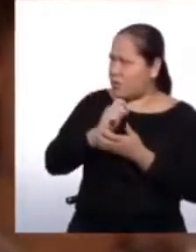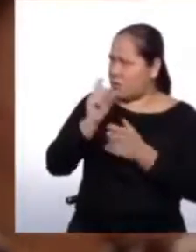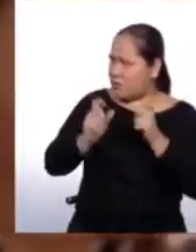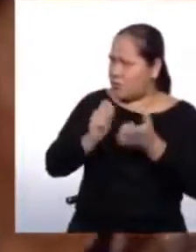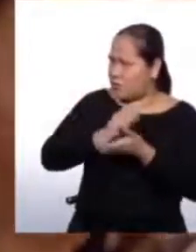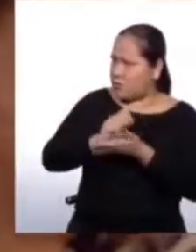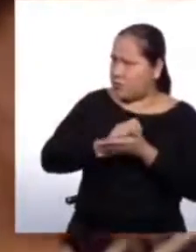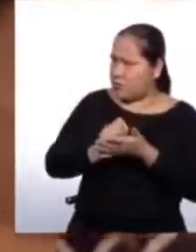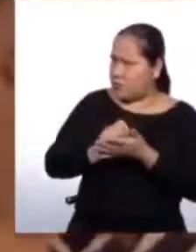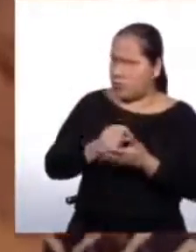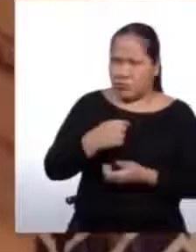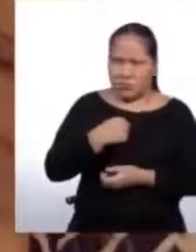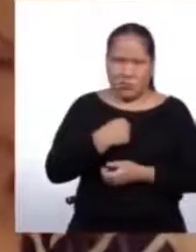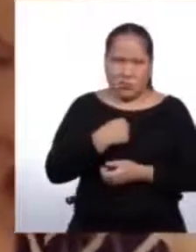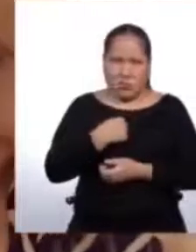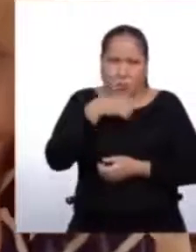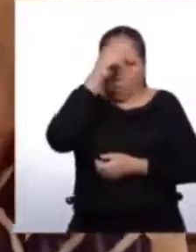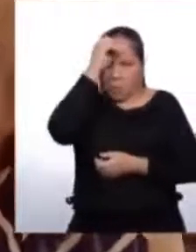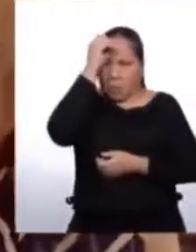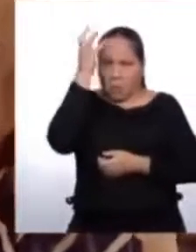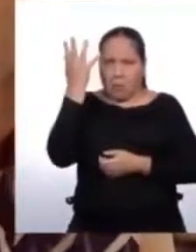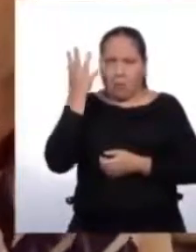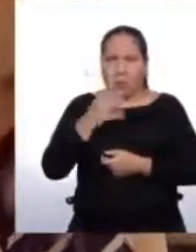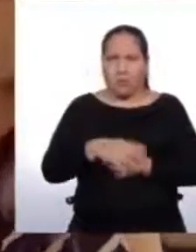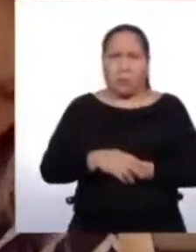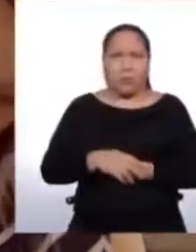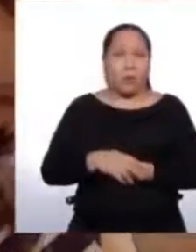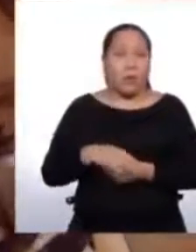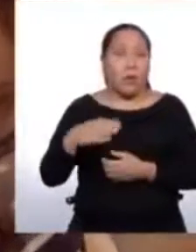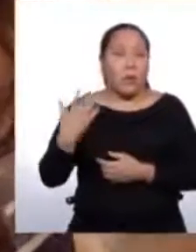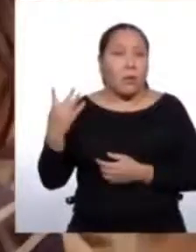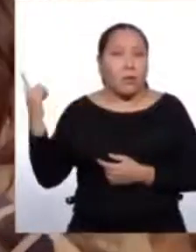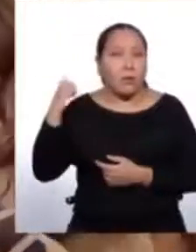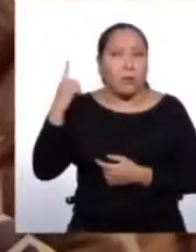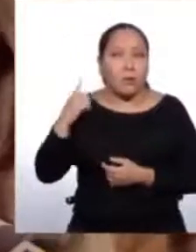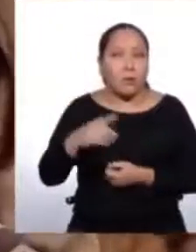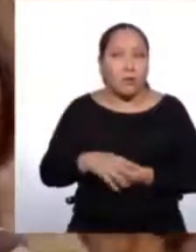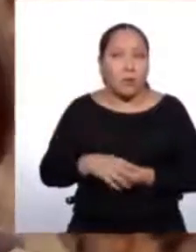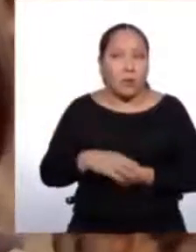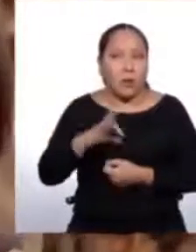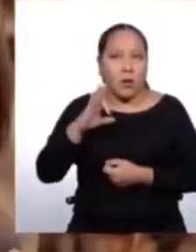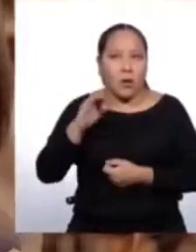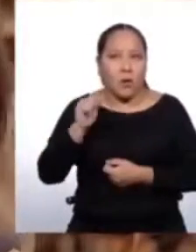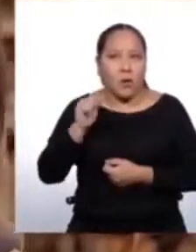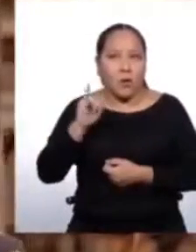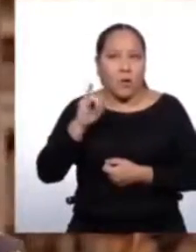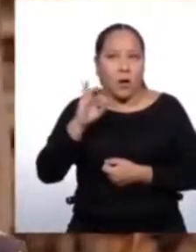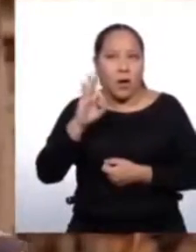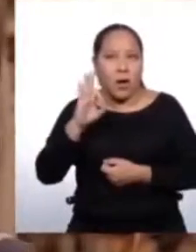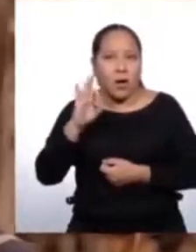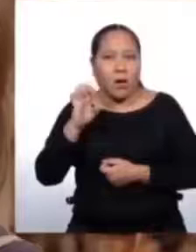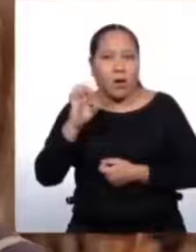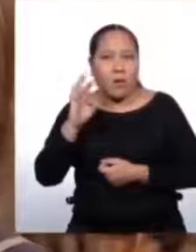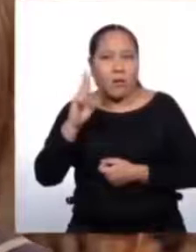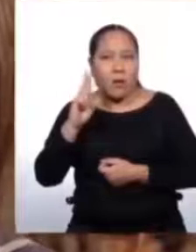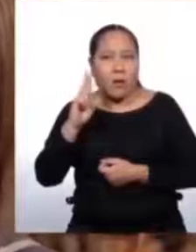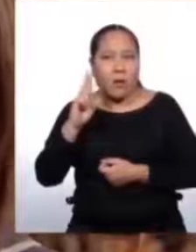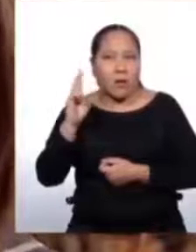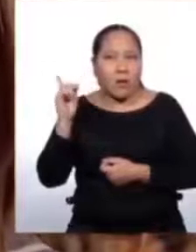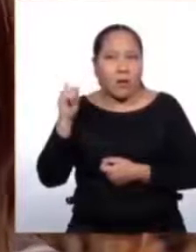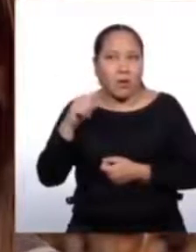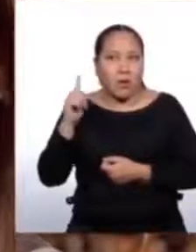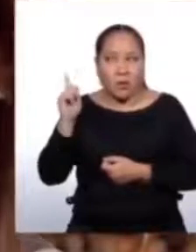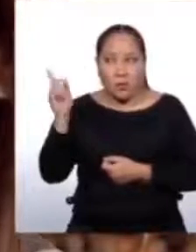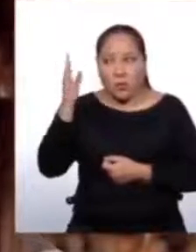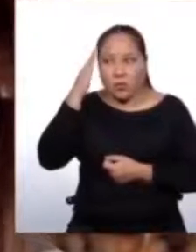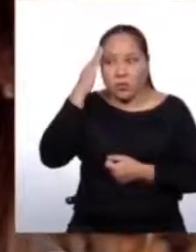lo demás me era enteramente desconocido. Acto seguido añadió: Pfeiffer estuvo en Pilsen. Debe usted saber